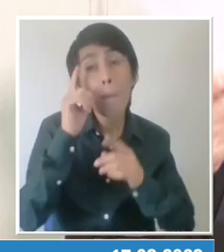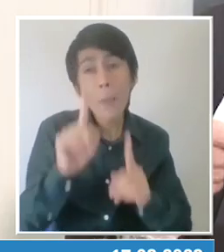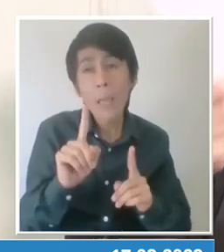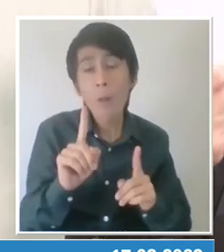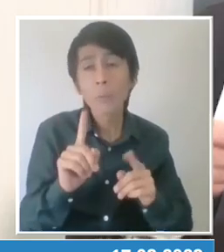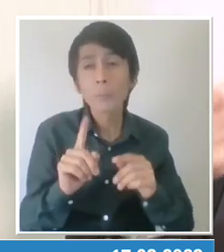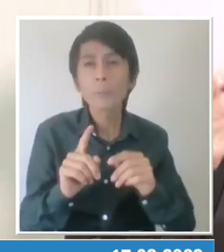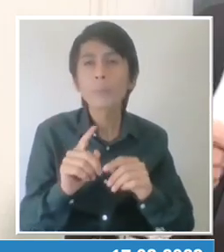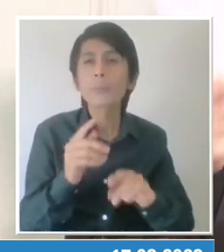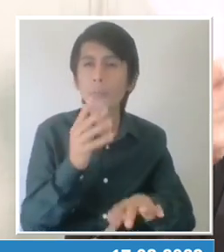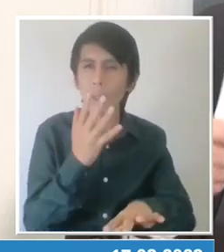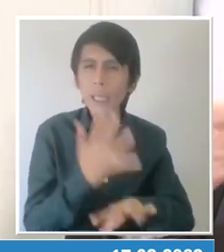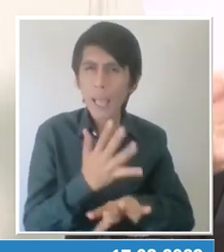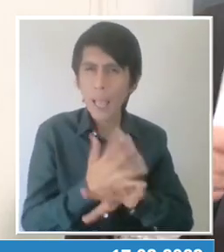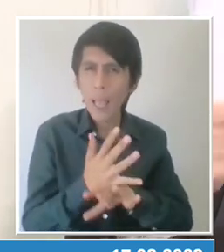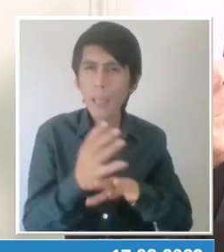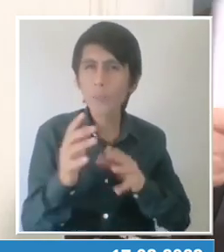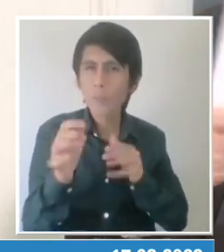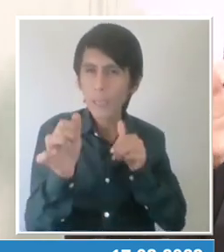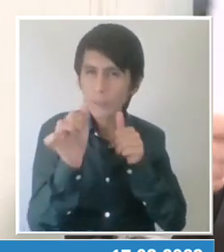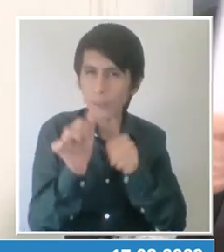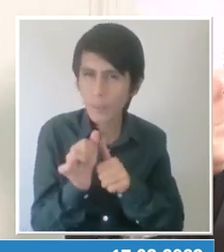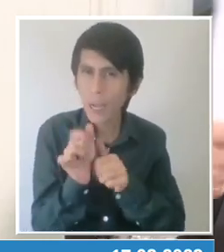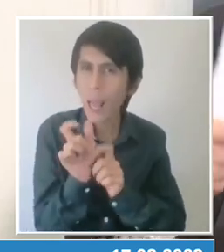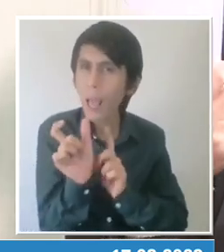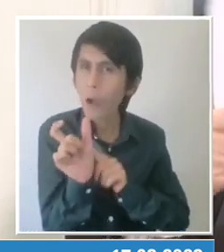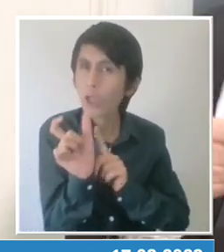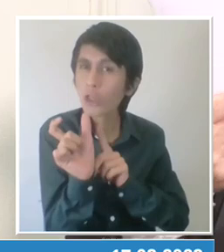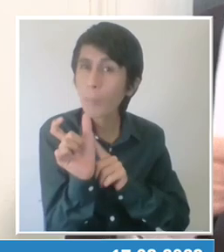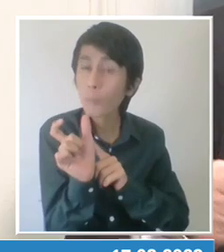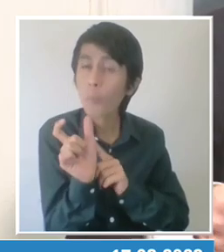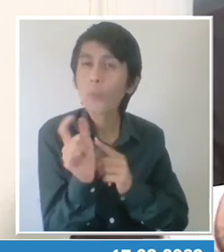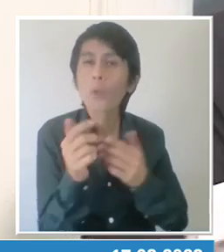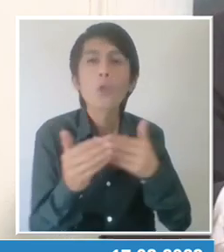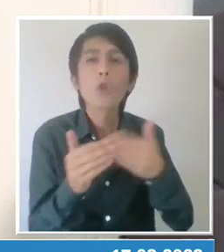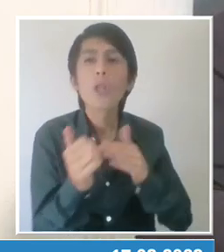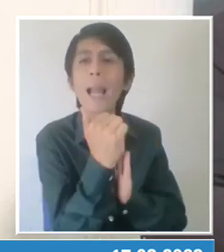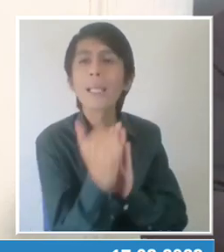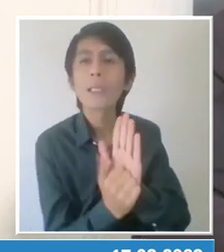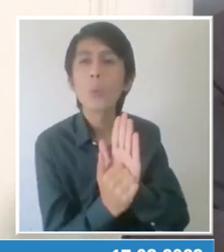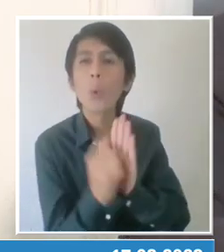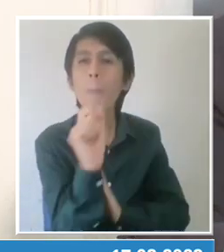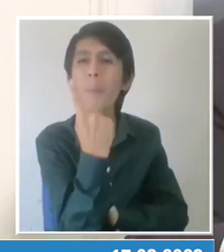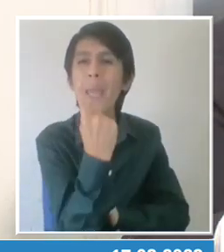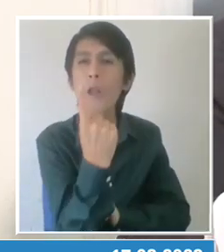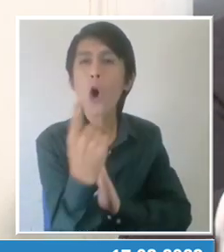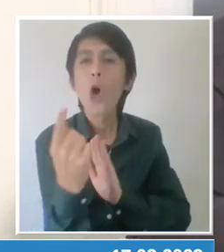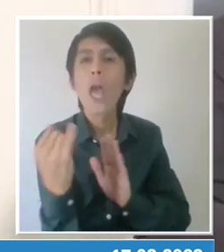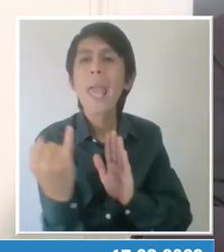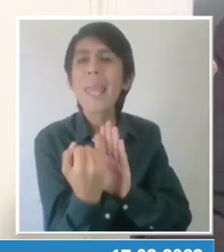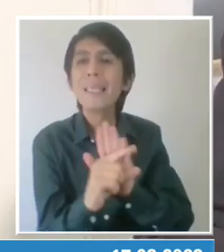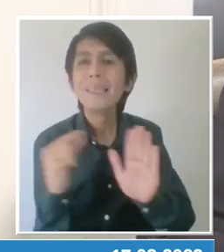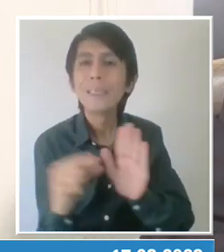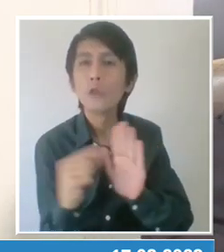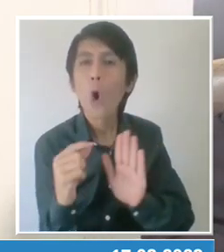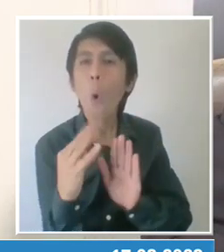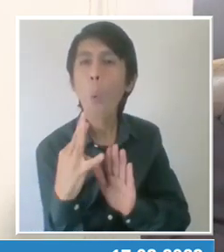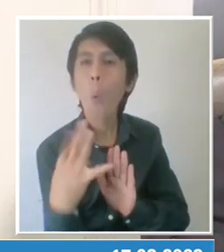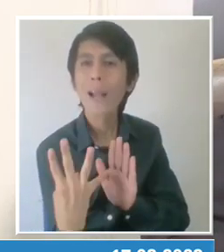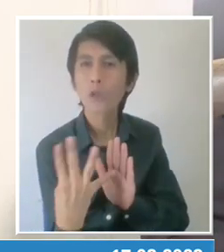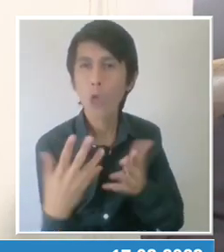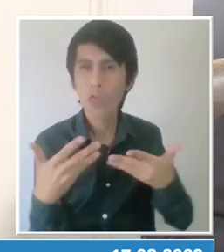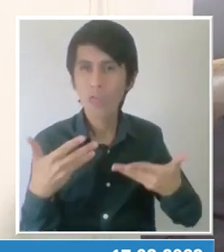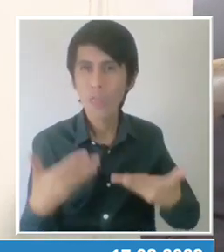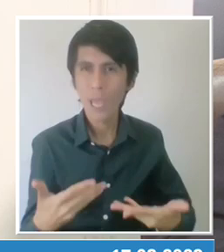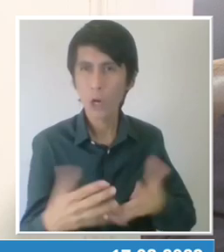a este concepto en el artículo 1, inciso 4 de la Constitución vigente. El Estado